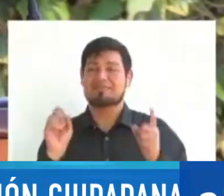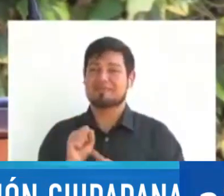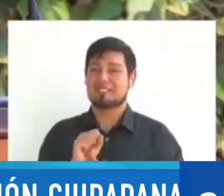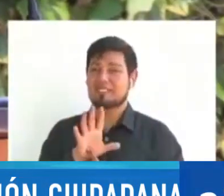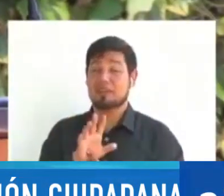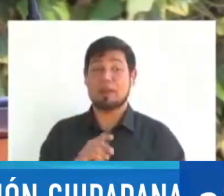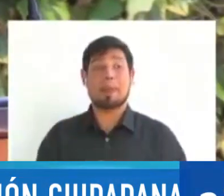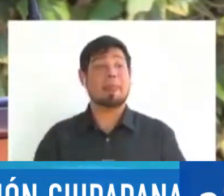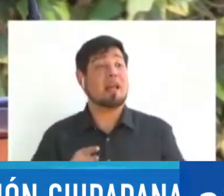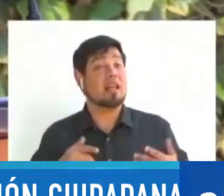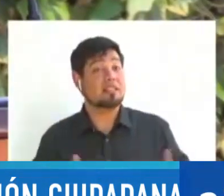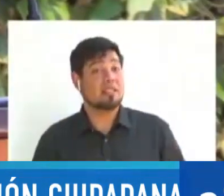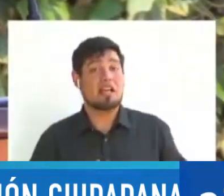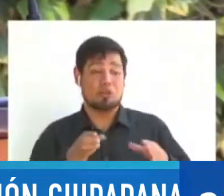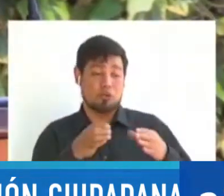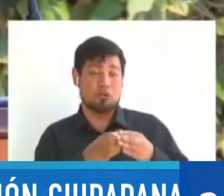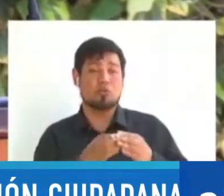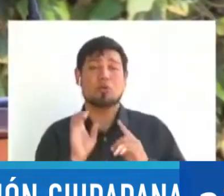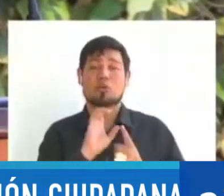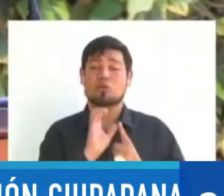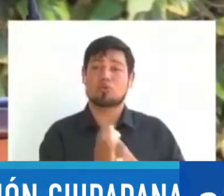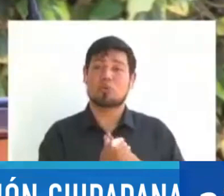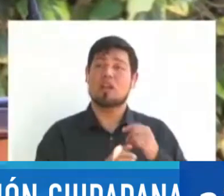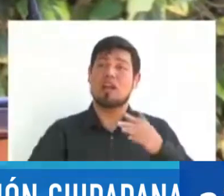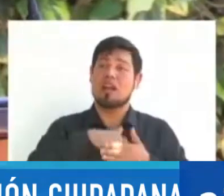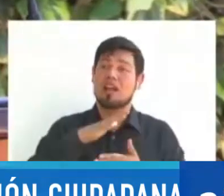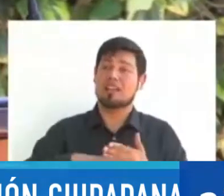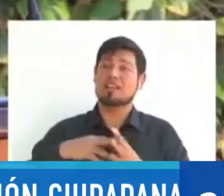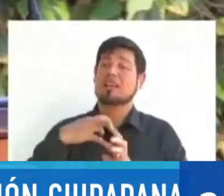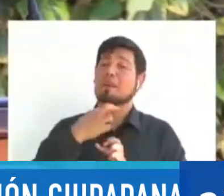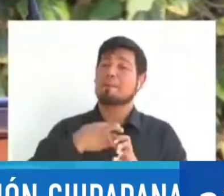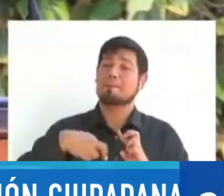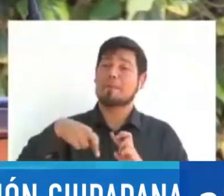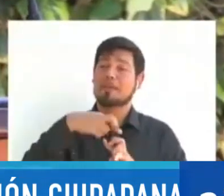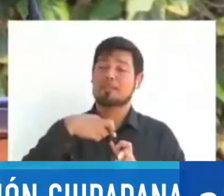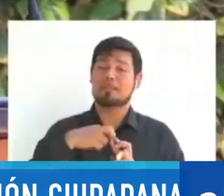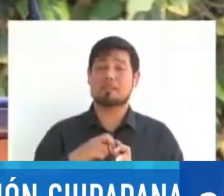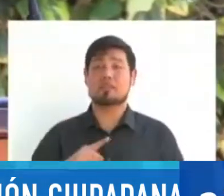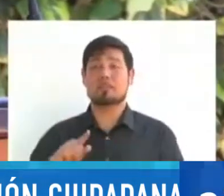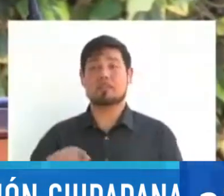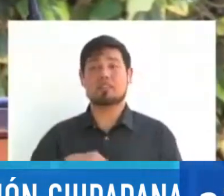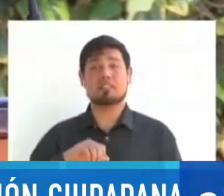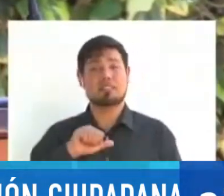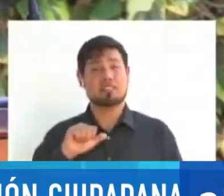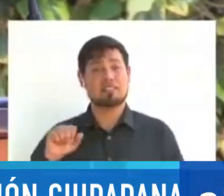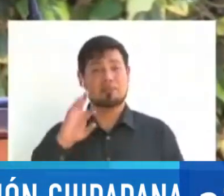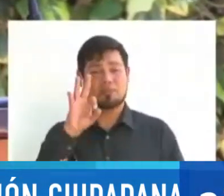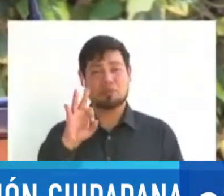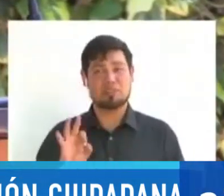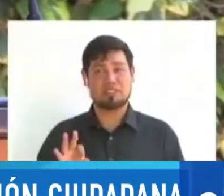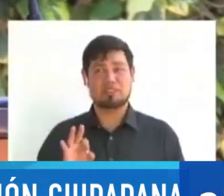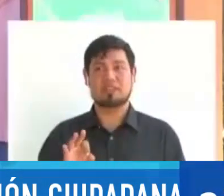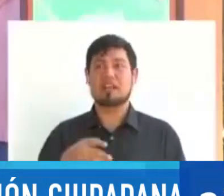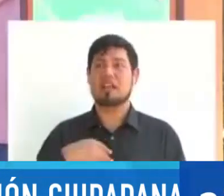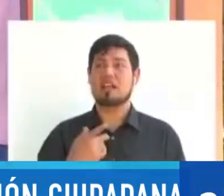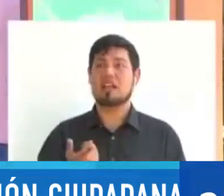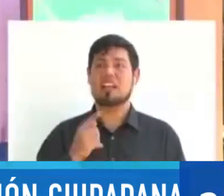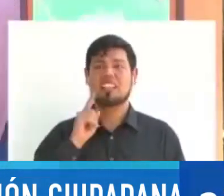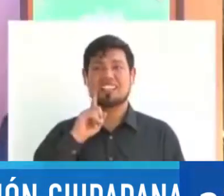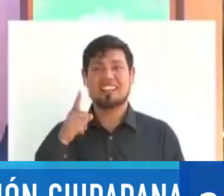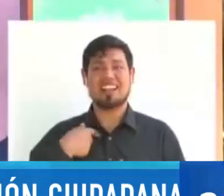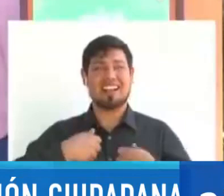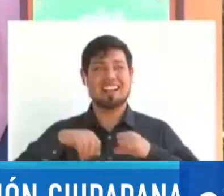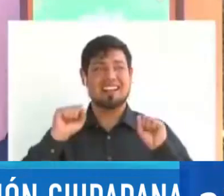Categoría Cultura, Arte y Patrimonio. Con un 36% de votaciones, Aguacero